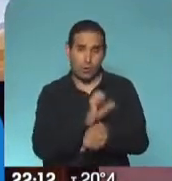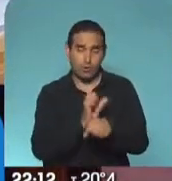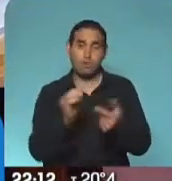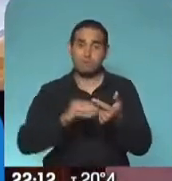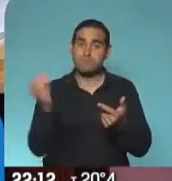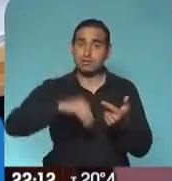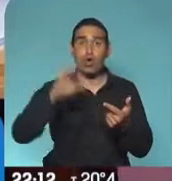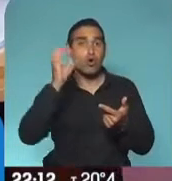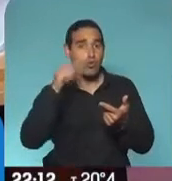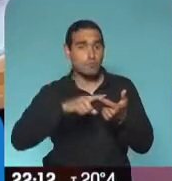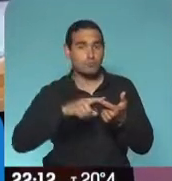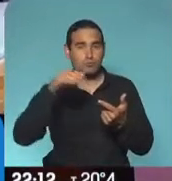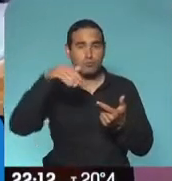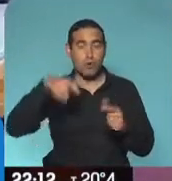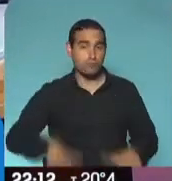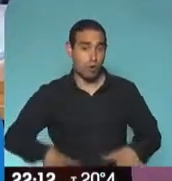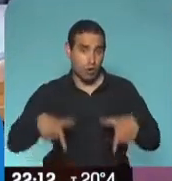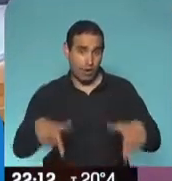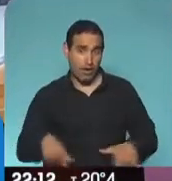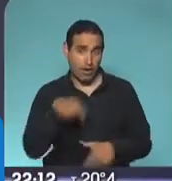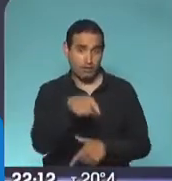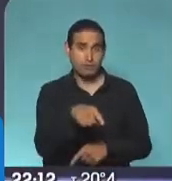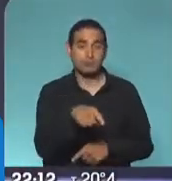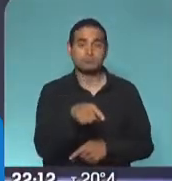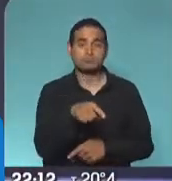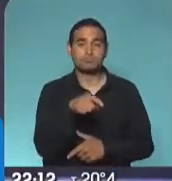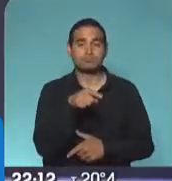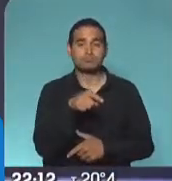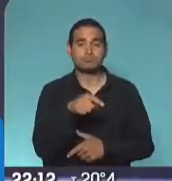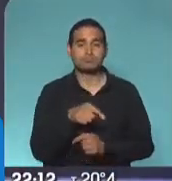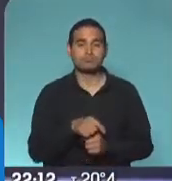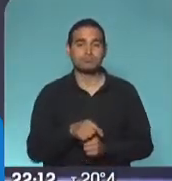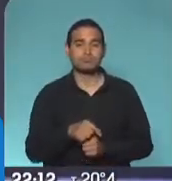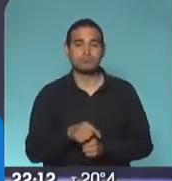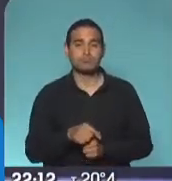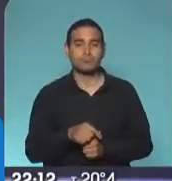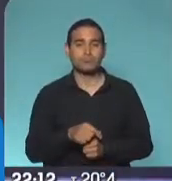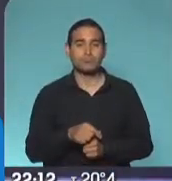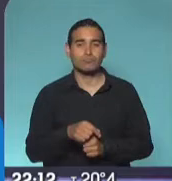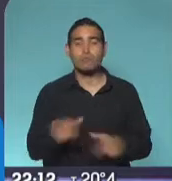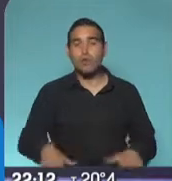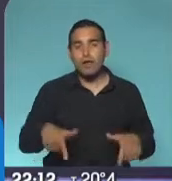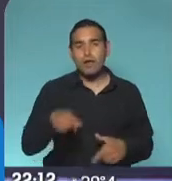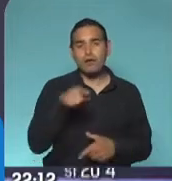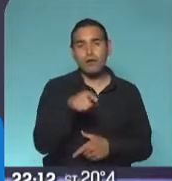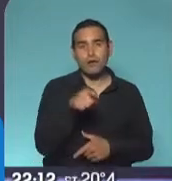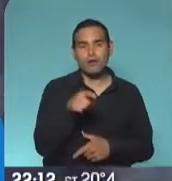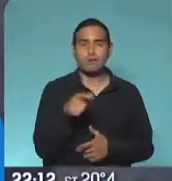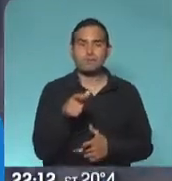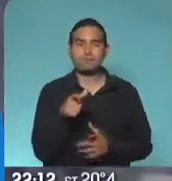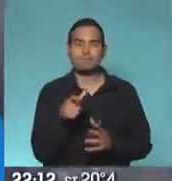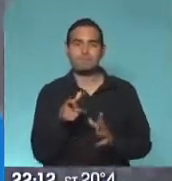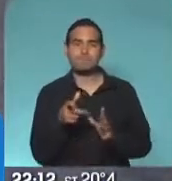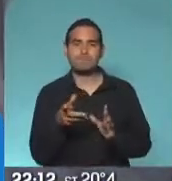Colombia. Lenín Moreno, al darse vuelta en esta situación de reubicarse políticamente desde